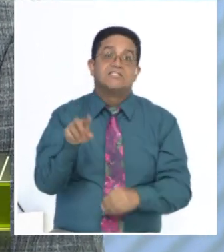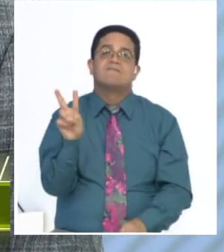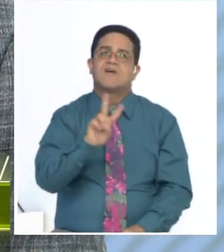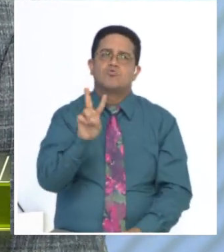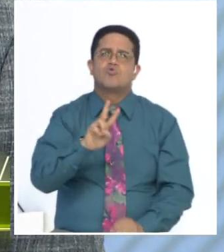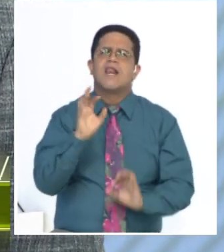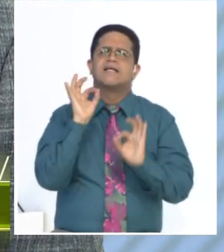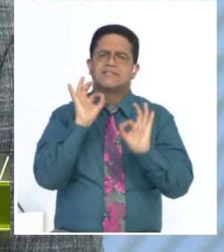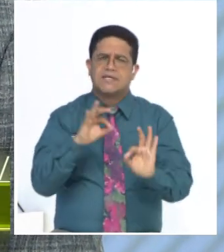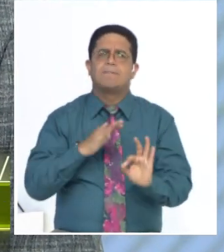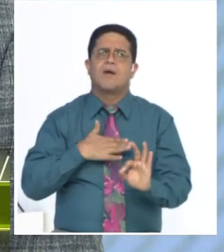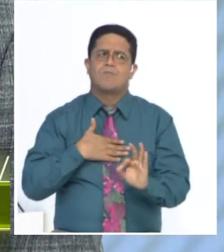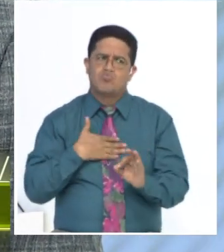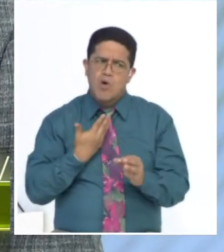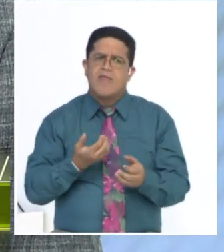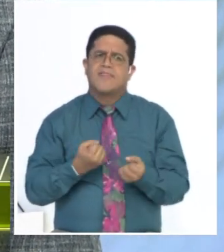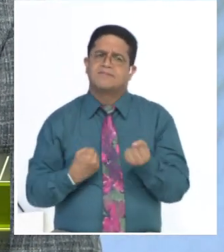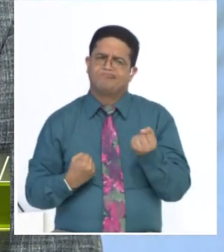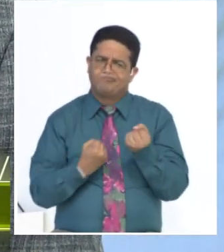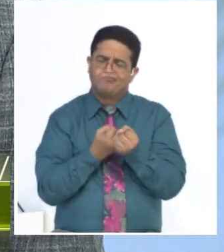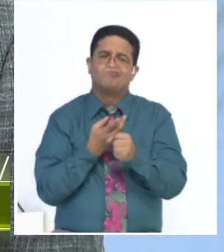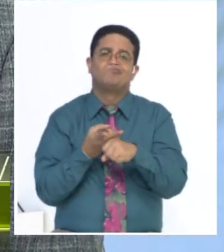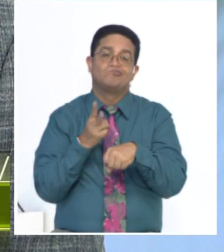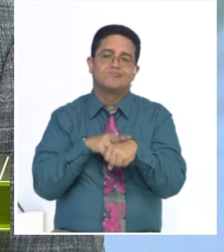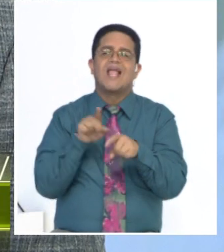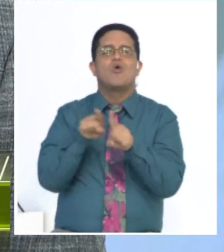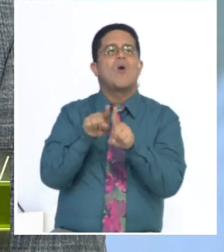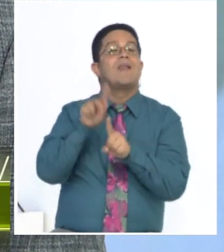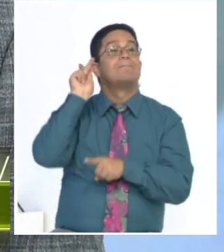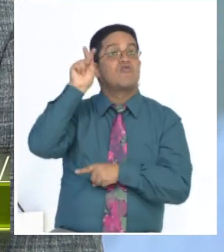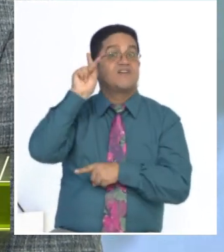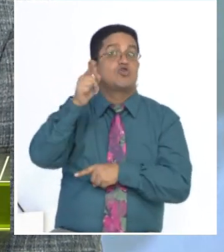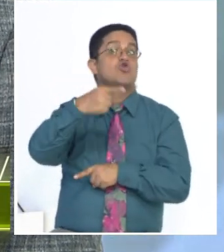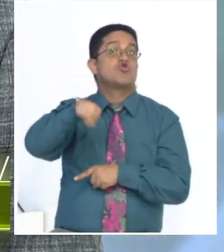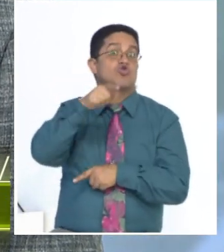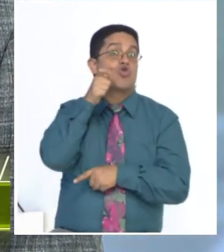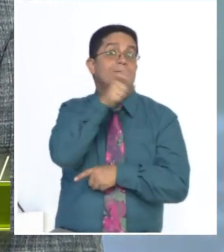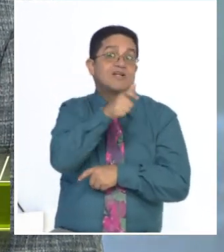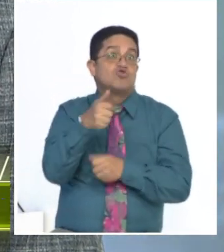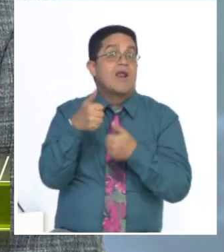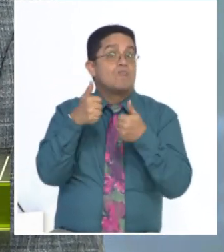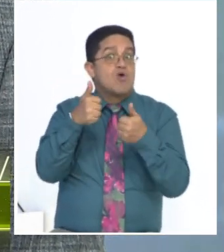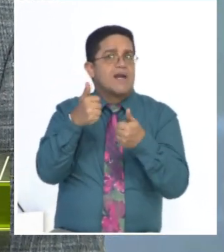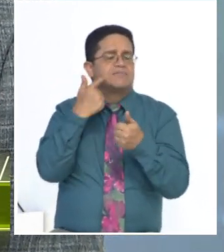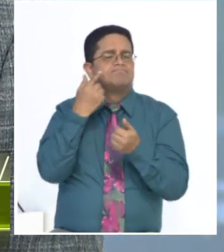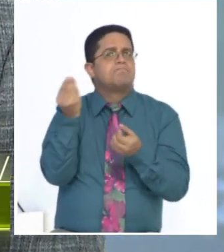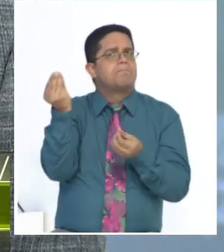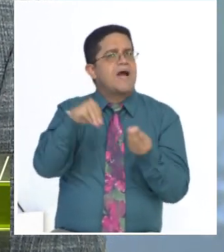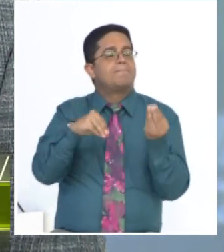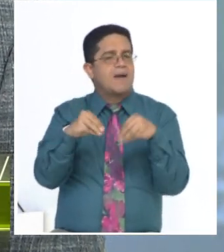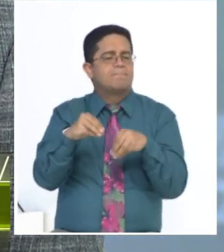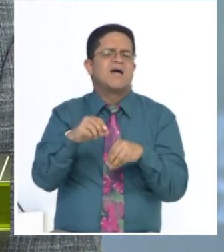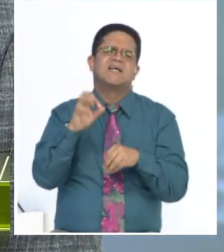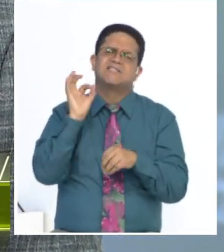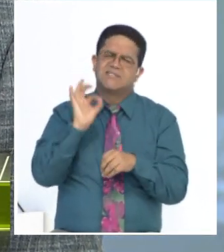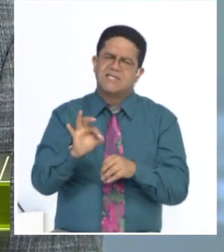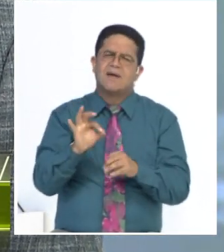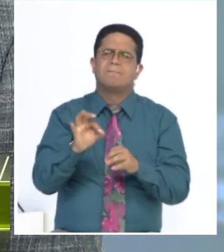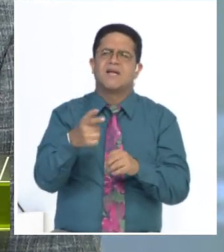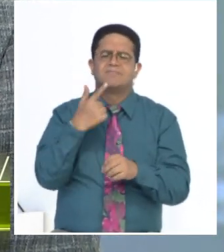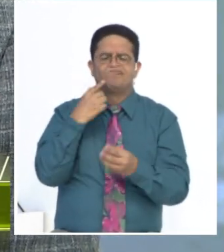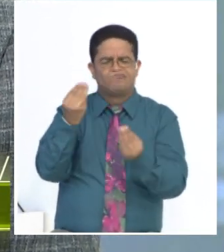se puede dar un poquito más, ¿ok? Como dice un profesor, los buenos somos más, y hay que siempre estar estudiando, estar